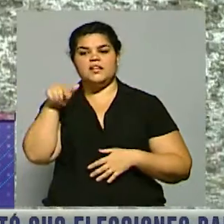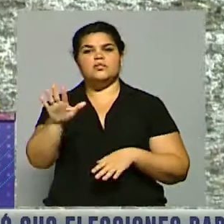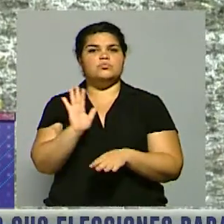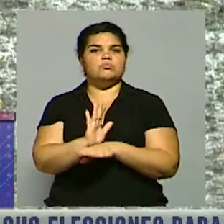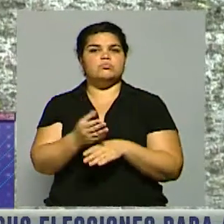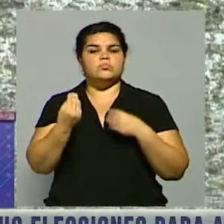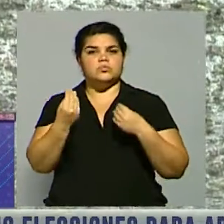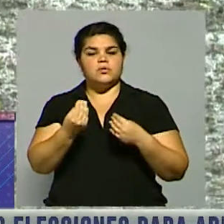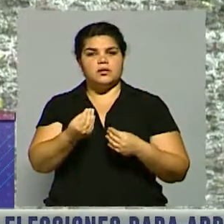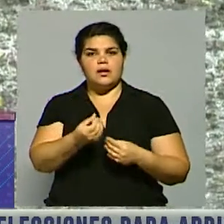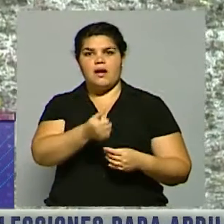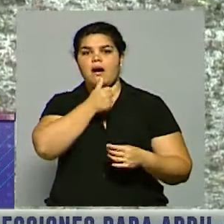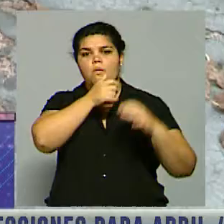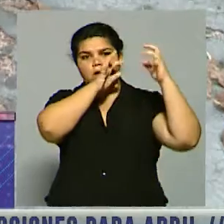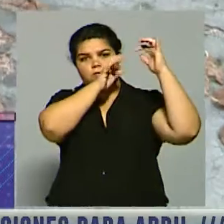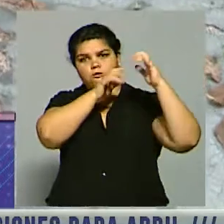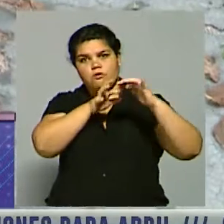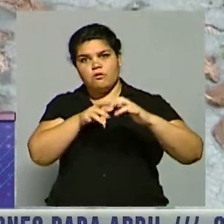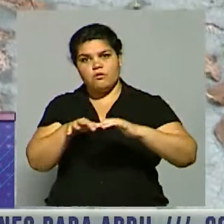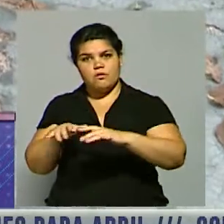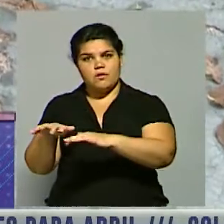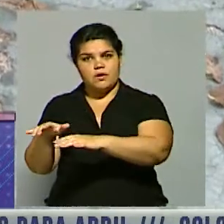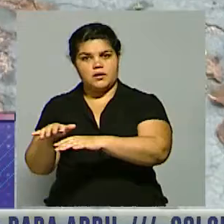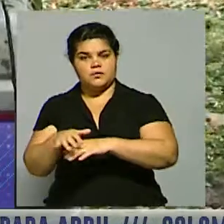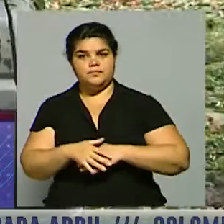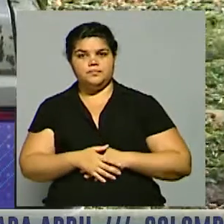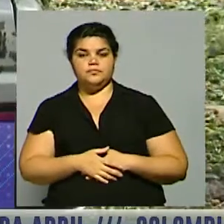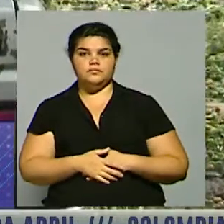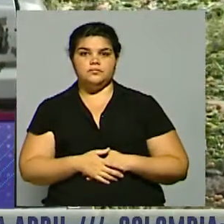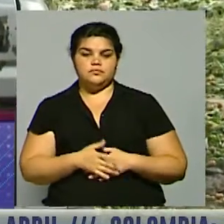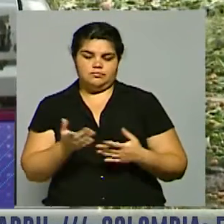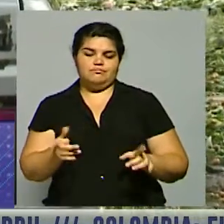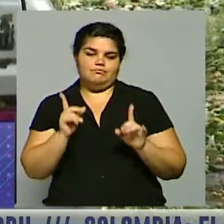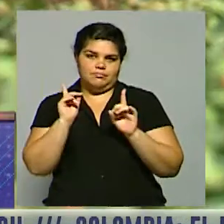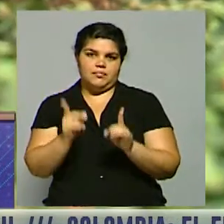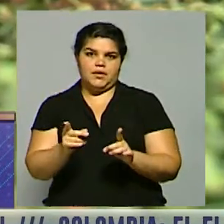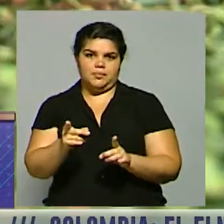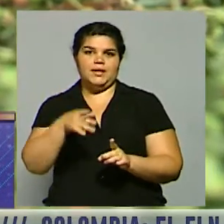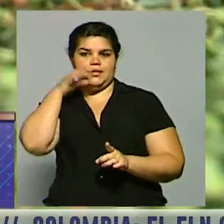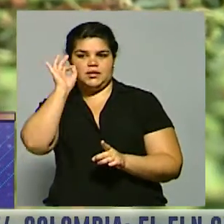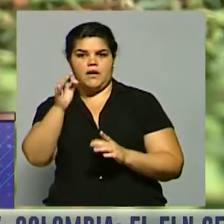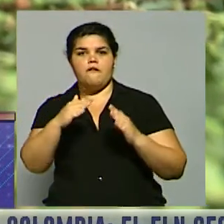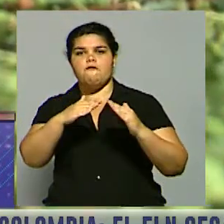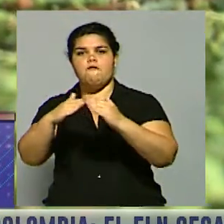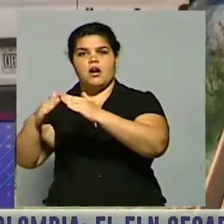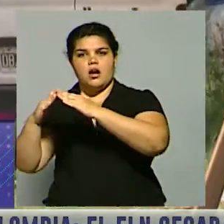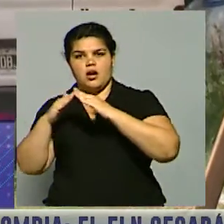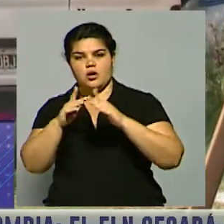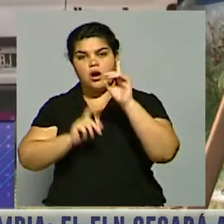un escurrimiento bastante importante que por supuesto se sintió en los barrios que